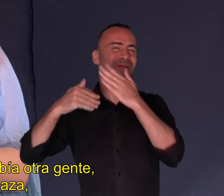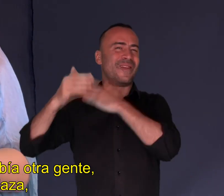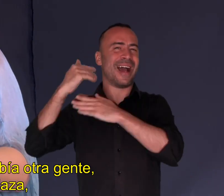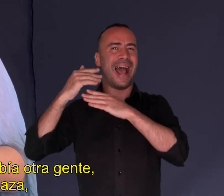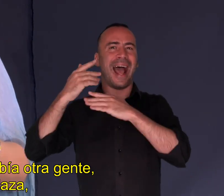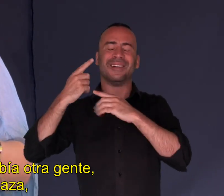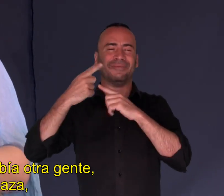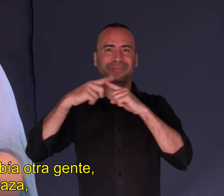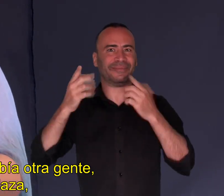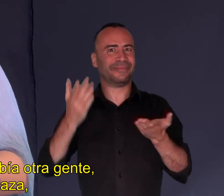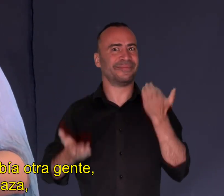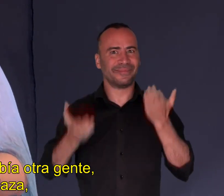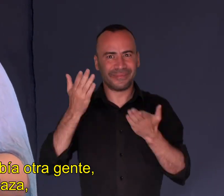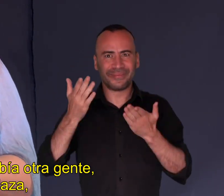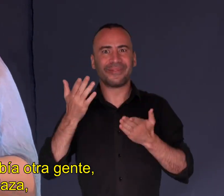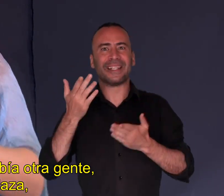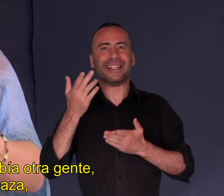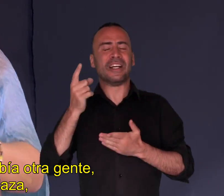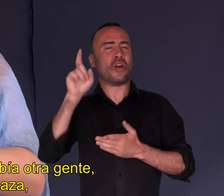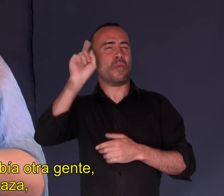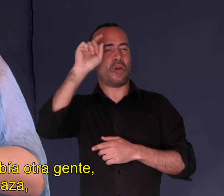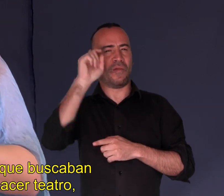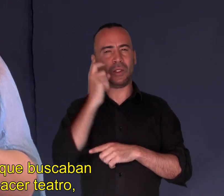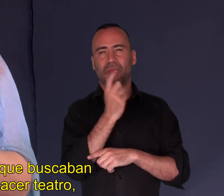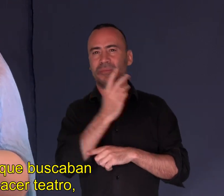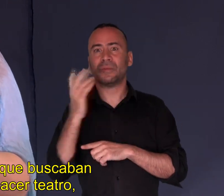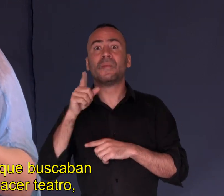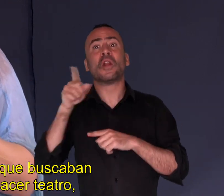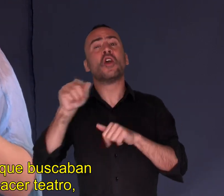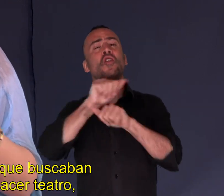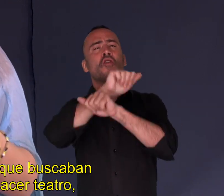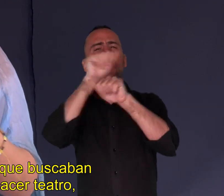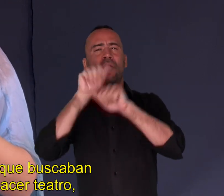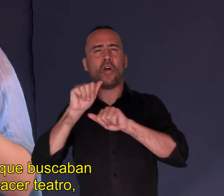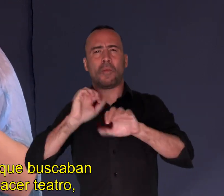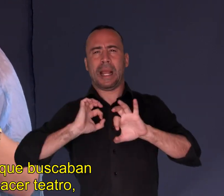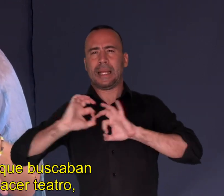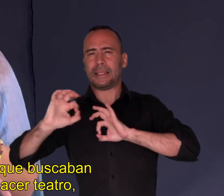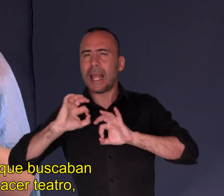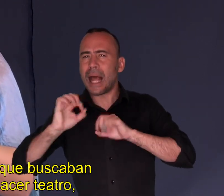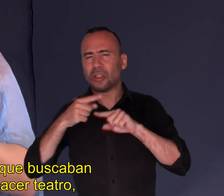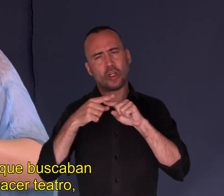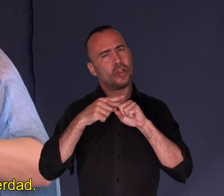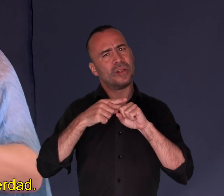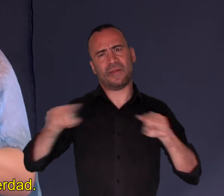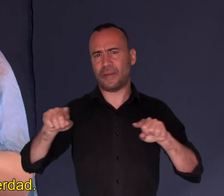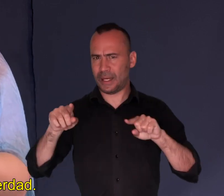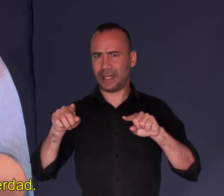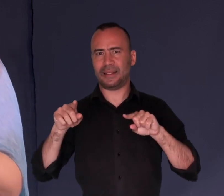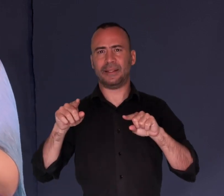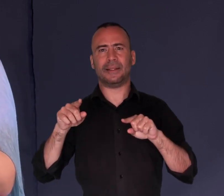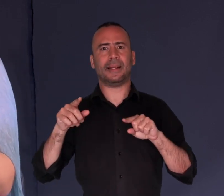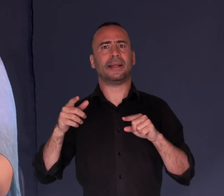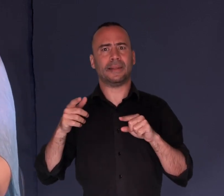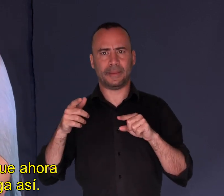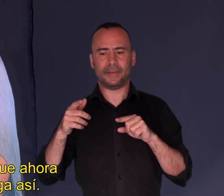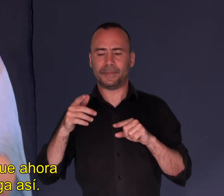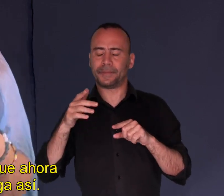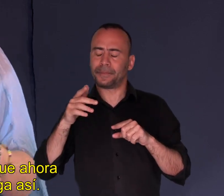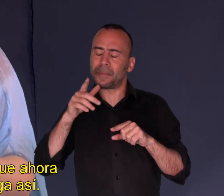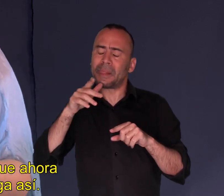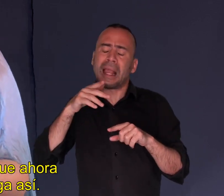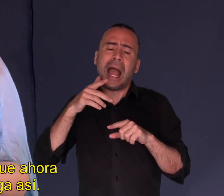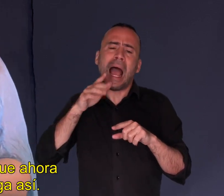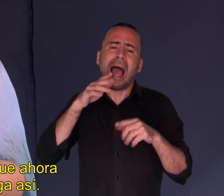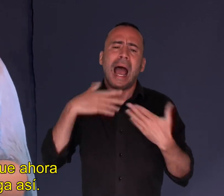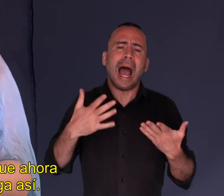Arnold había otra gente no layton Plaza hab una serie de gente que buscaban otra manera de hacer teatro desde la verdad sí que